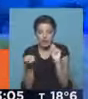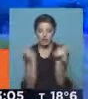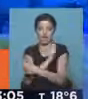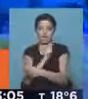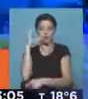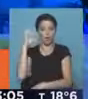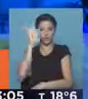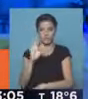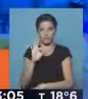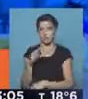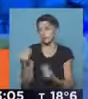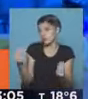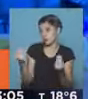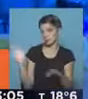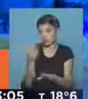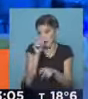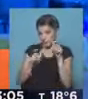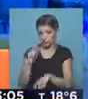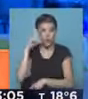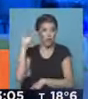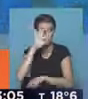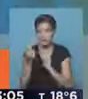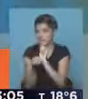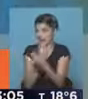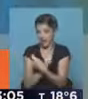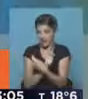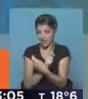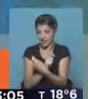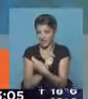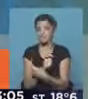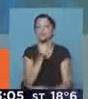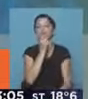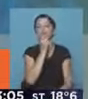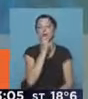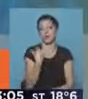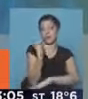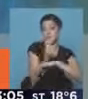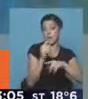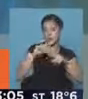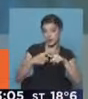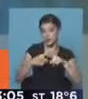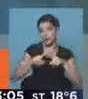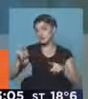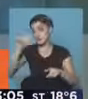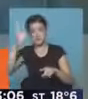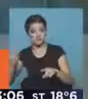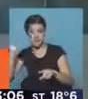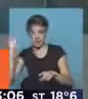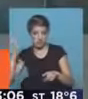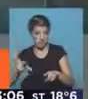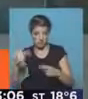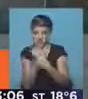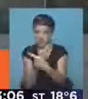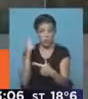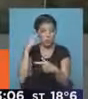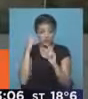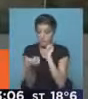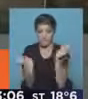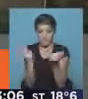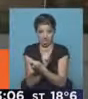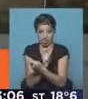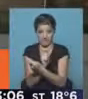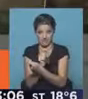toda la gente cambia demasiado pronto de opinión. La gente que ocupa cargos electivos y la gente que no ocupa cargos electivos. Ese es uno de los argumentos que se usa